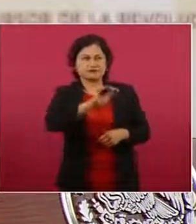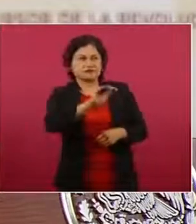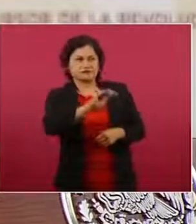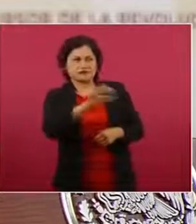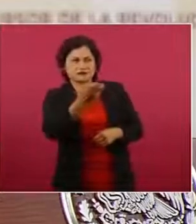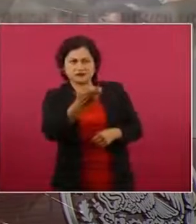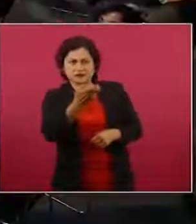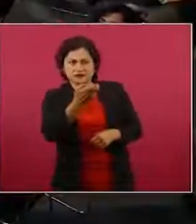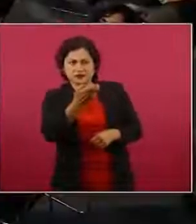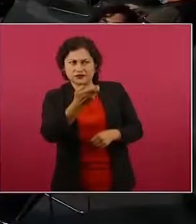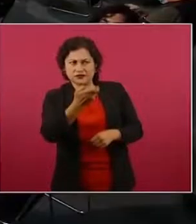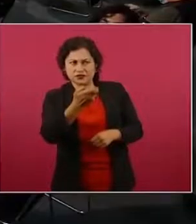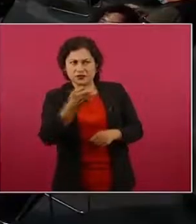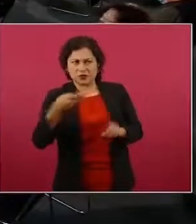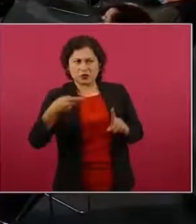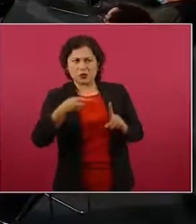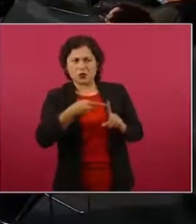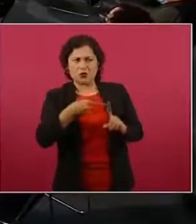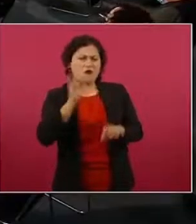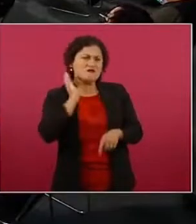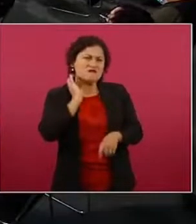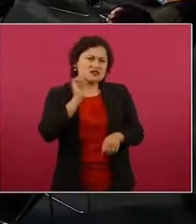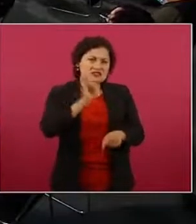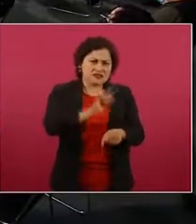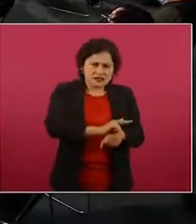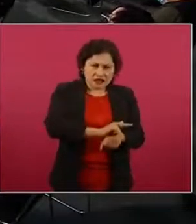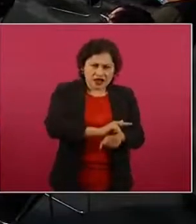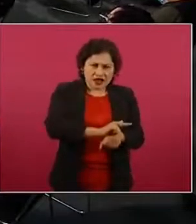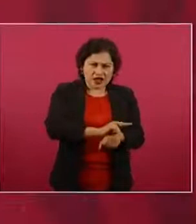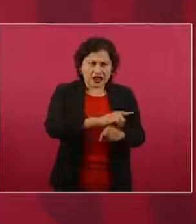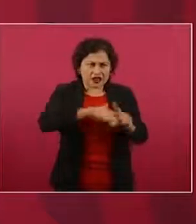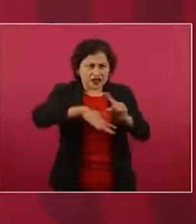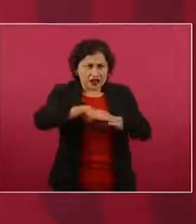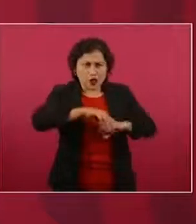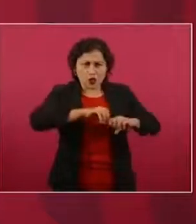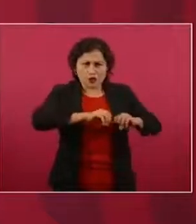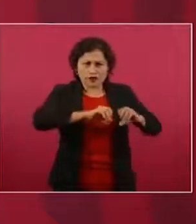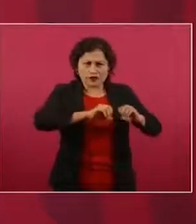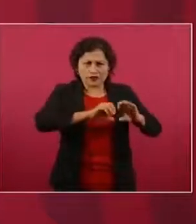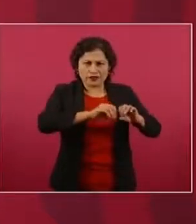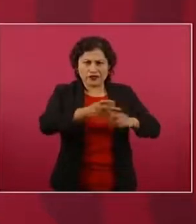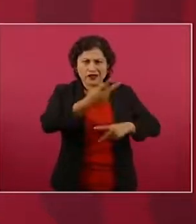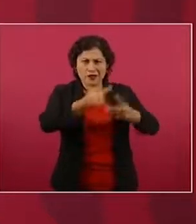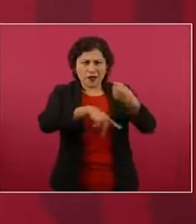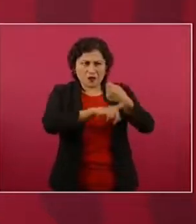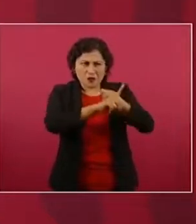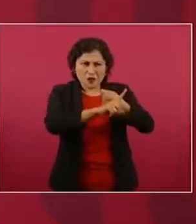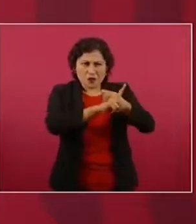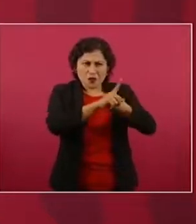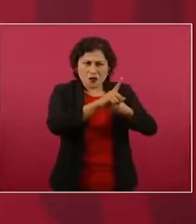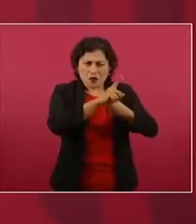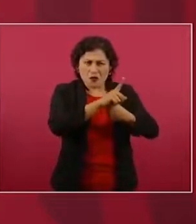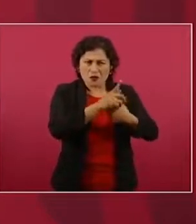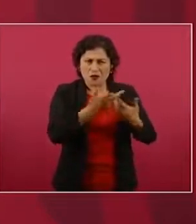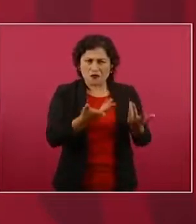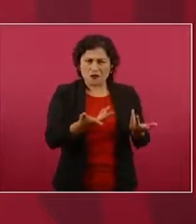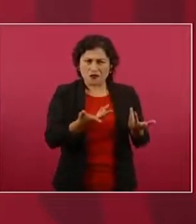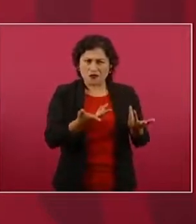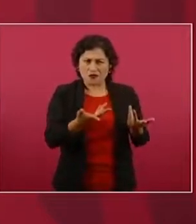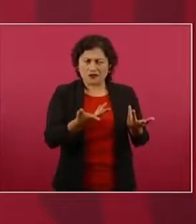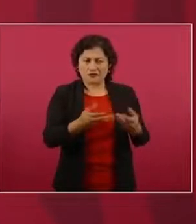1 de julio celebrará el 4º aniversario de su gestión con un mensaje desde la refinería Dos Bocas en Tabasco, que